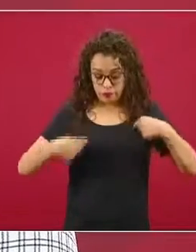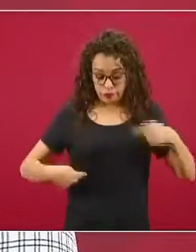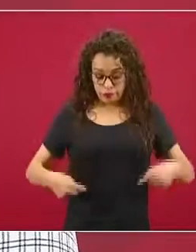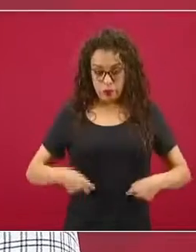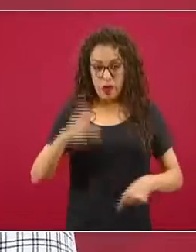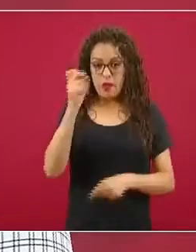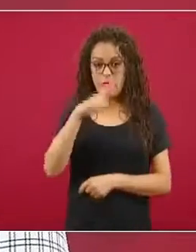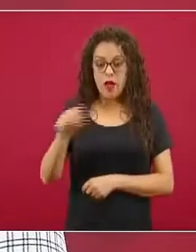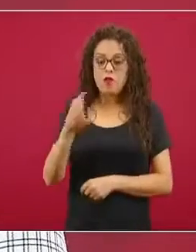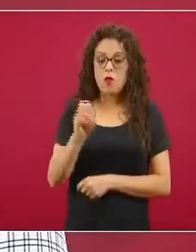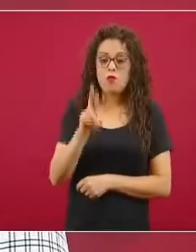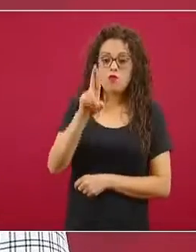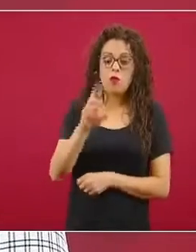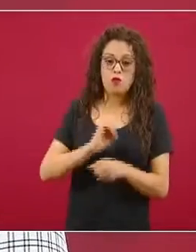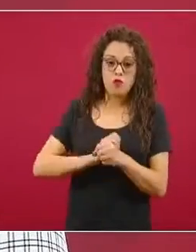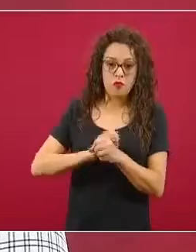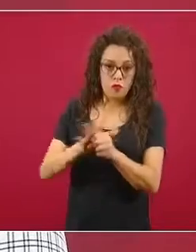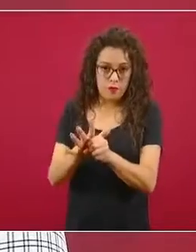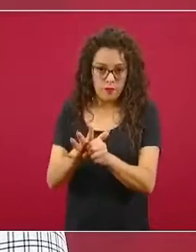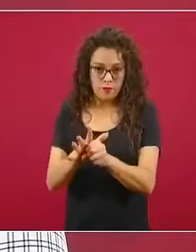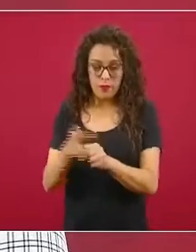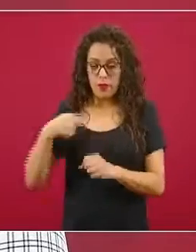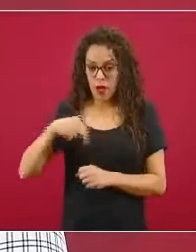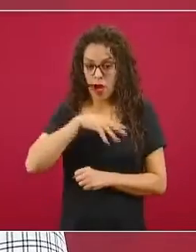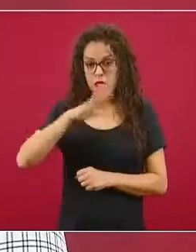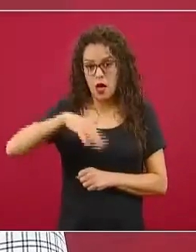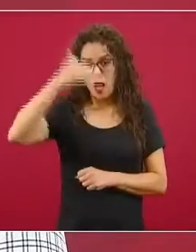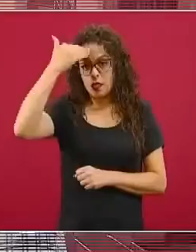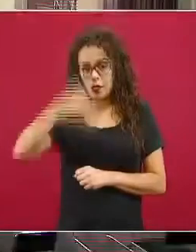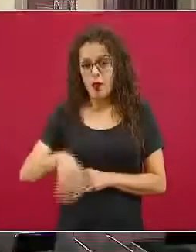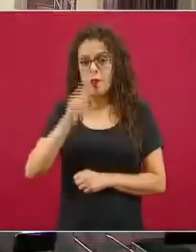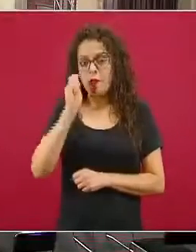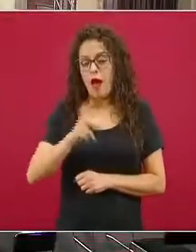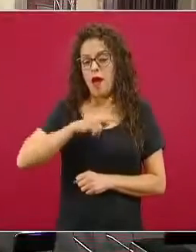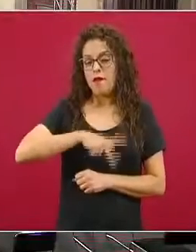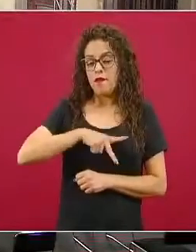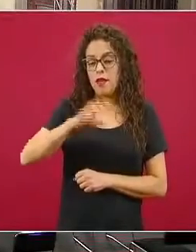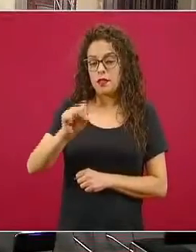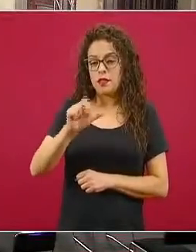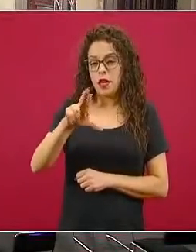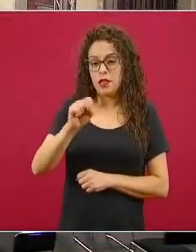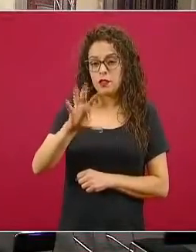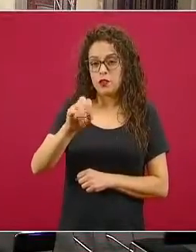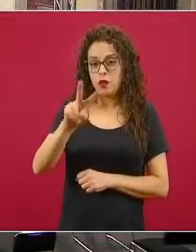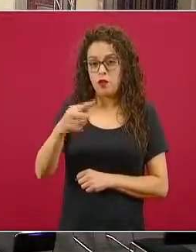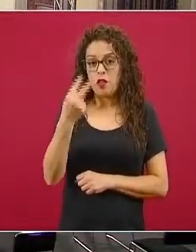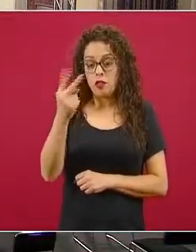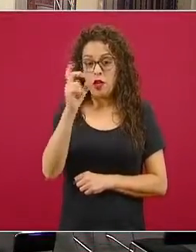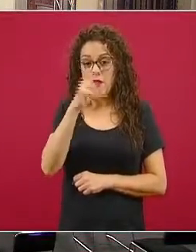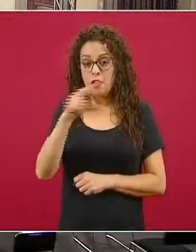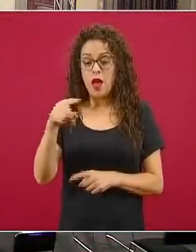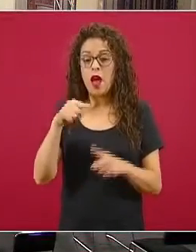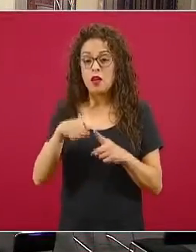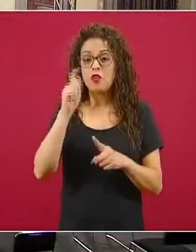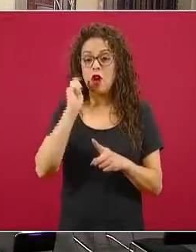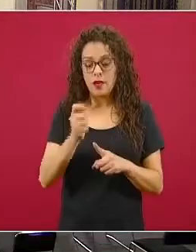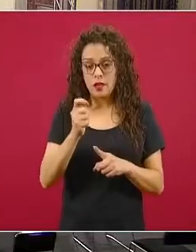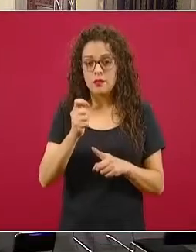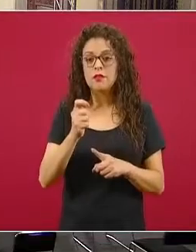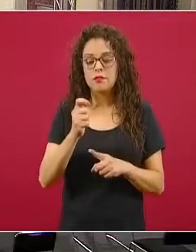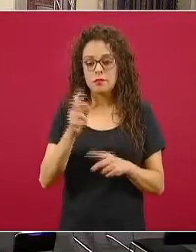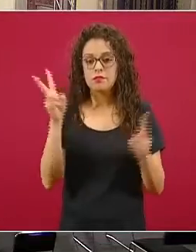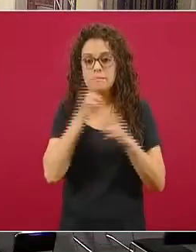COVID. Lógicamente sabemos que para efectos del virus SARS-CoV-2 son las vías respiratorias, tanto